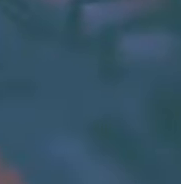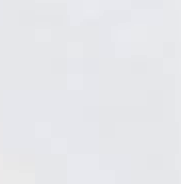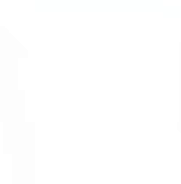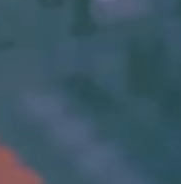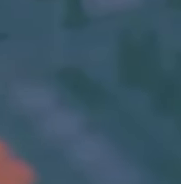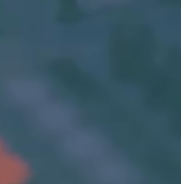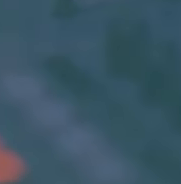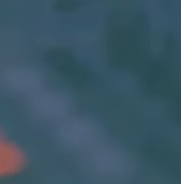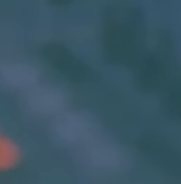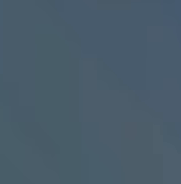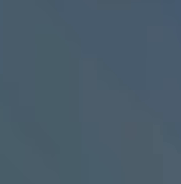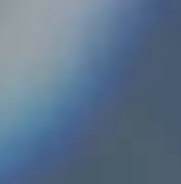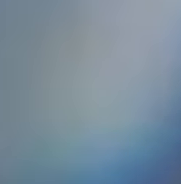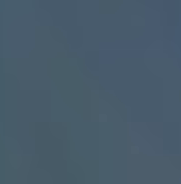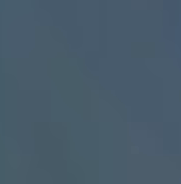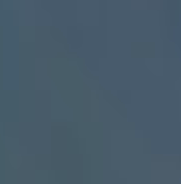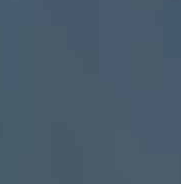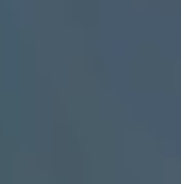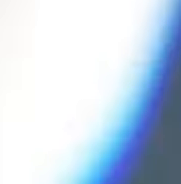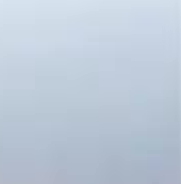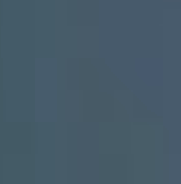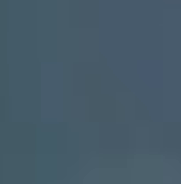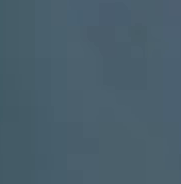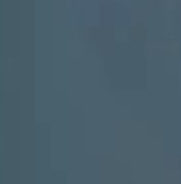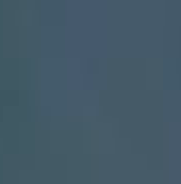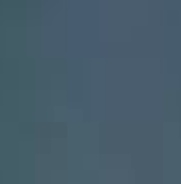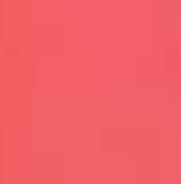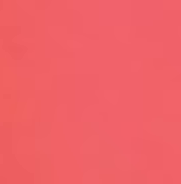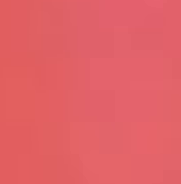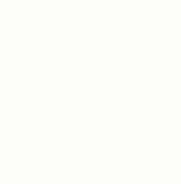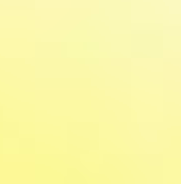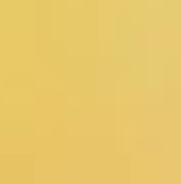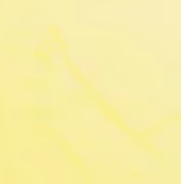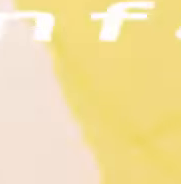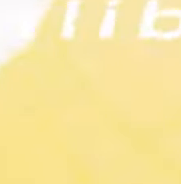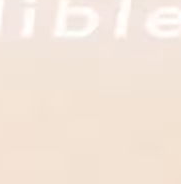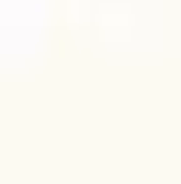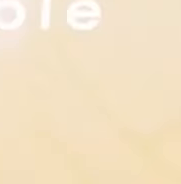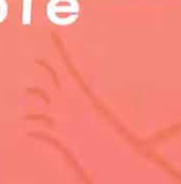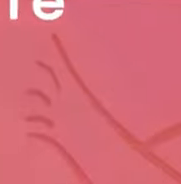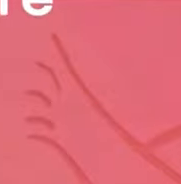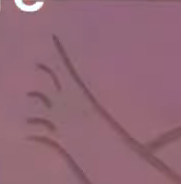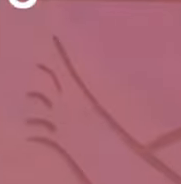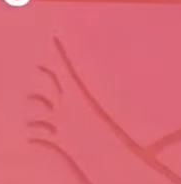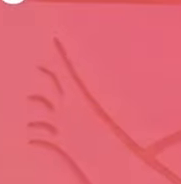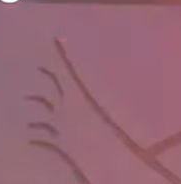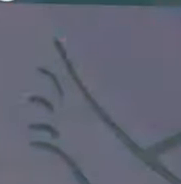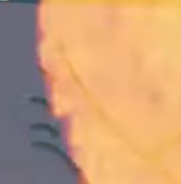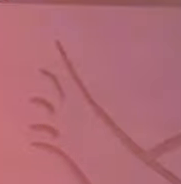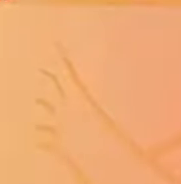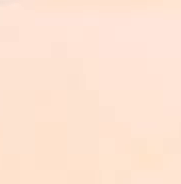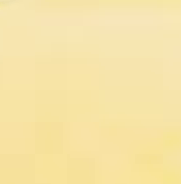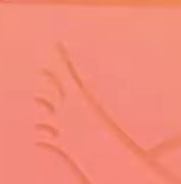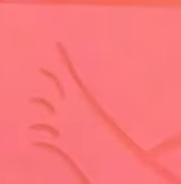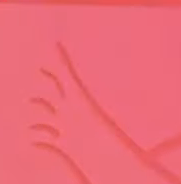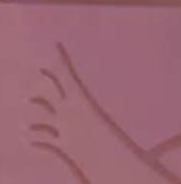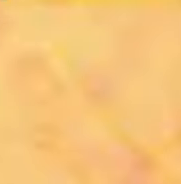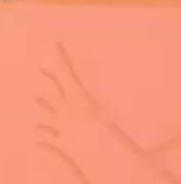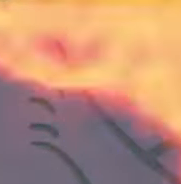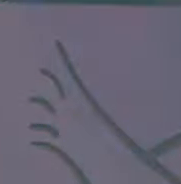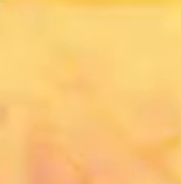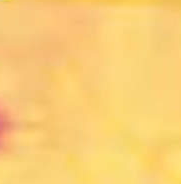55:6. Rema TV y Ebenezer Producciones presenta La Biblia, palabra